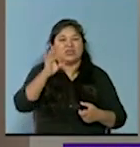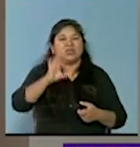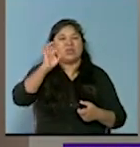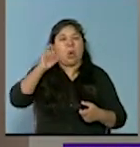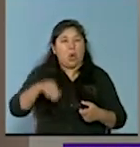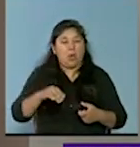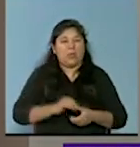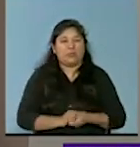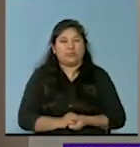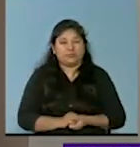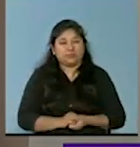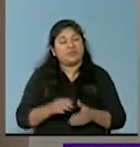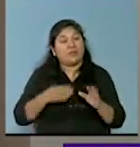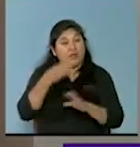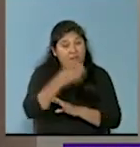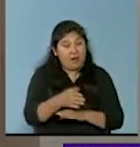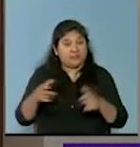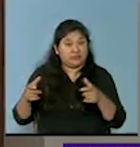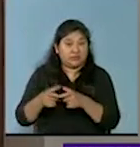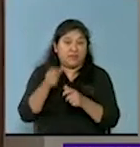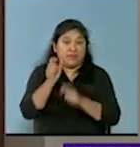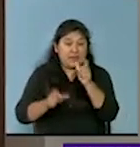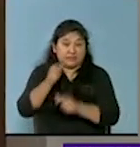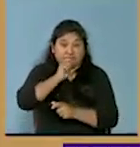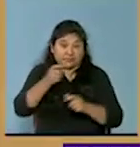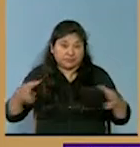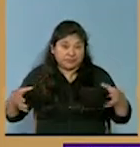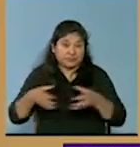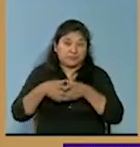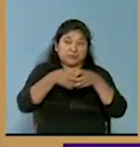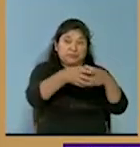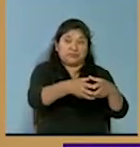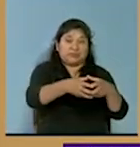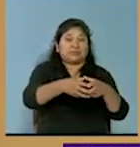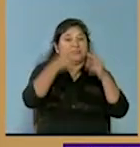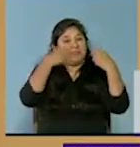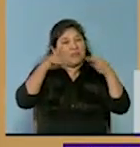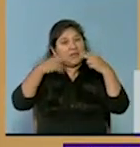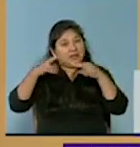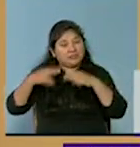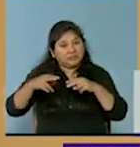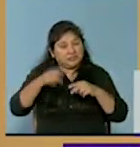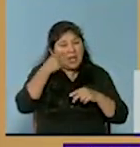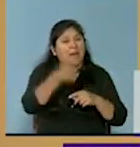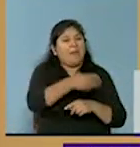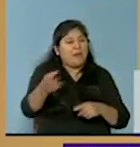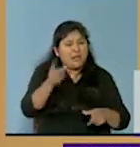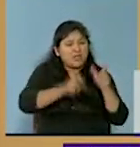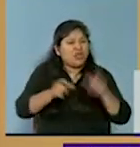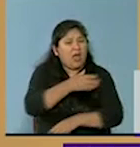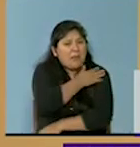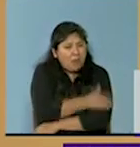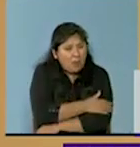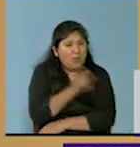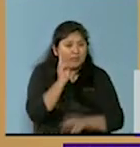de jujuy investiga a recorrer las calles está con nosotros decide hacer noche y gracias por venir como está a cecilia hoy las gracias por